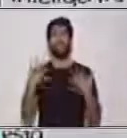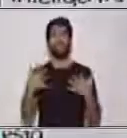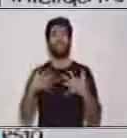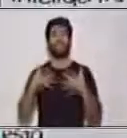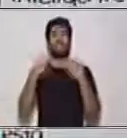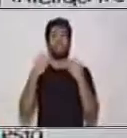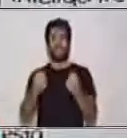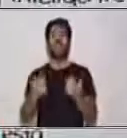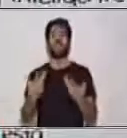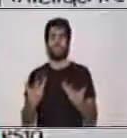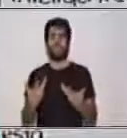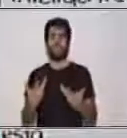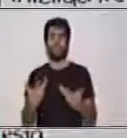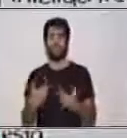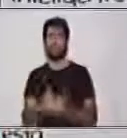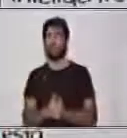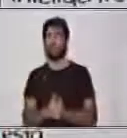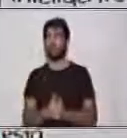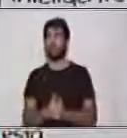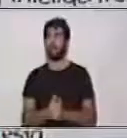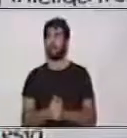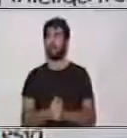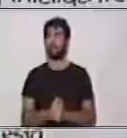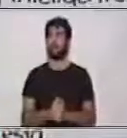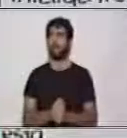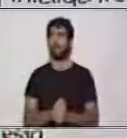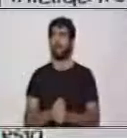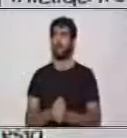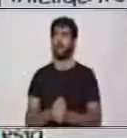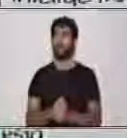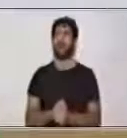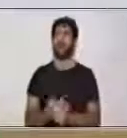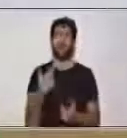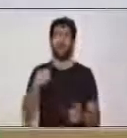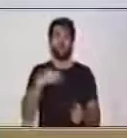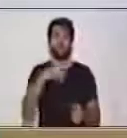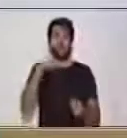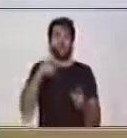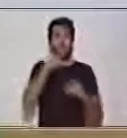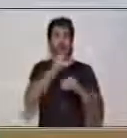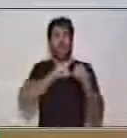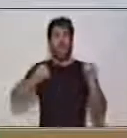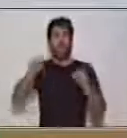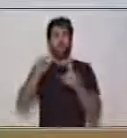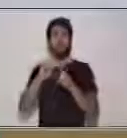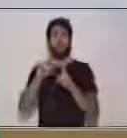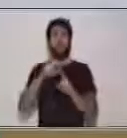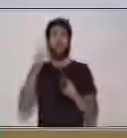adjetivo. Entonces, en la parte del adjetivo no hay concordancia. ¿Qué palabra es la que se debe cambiar?